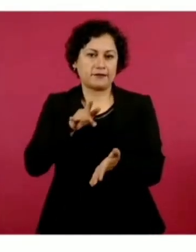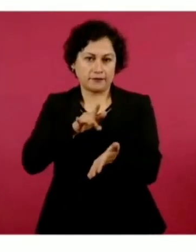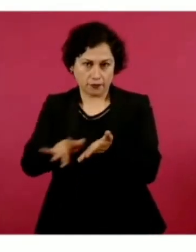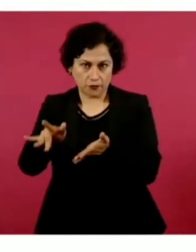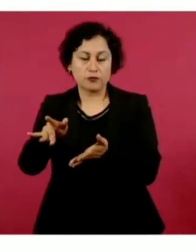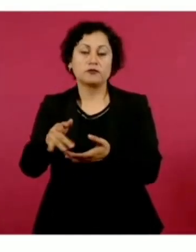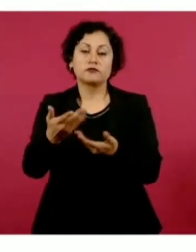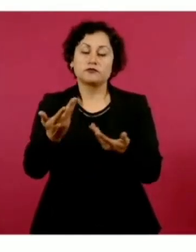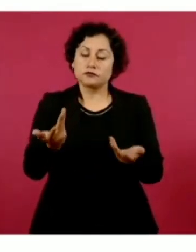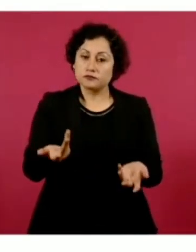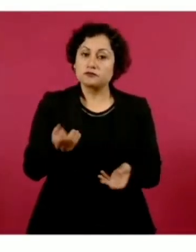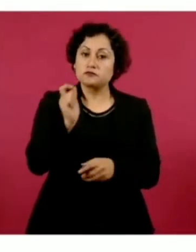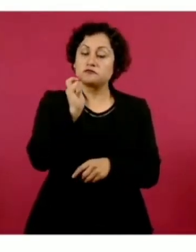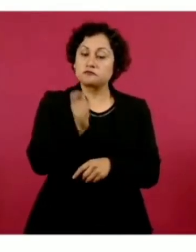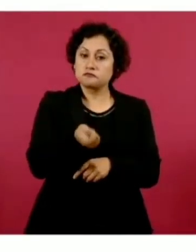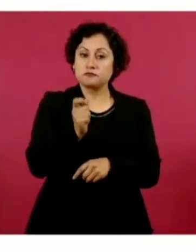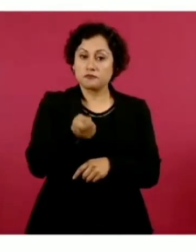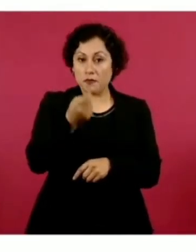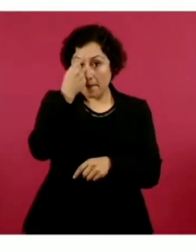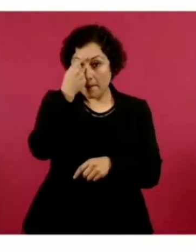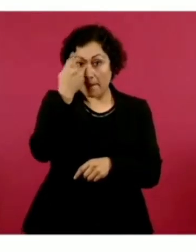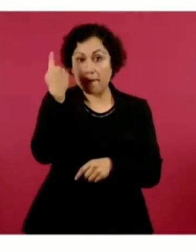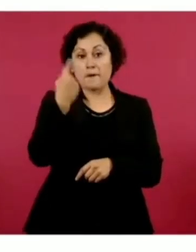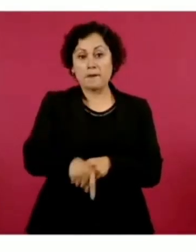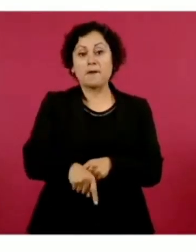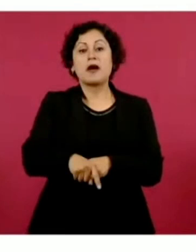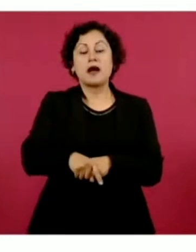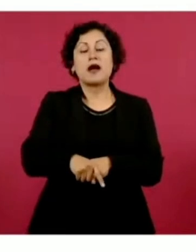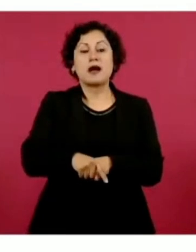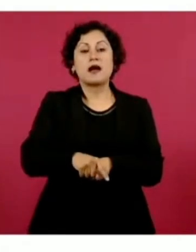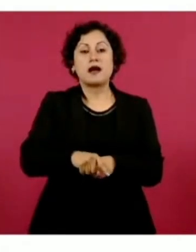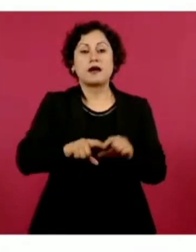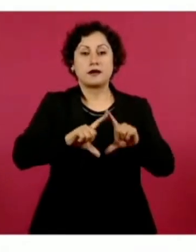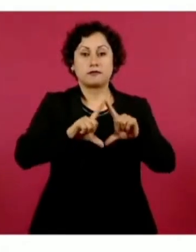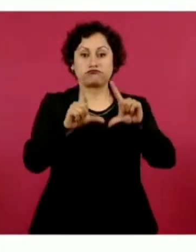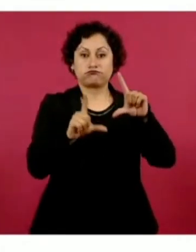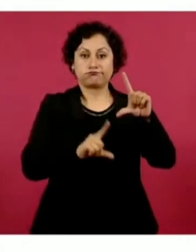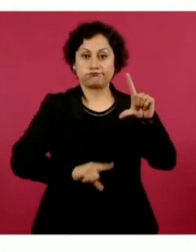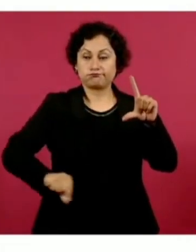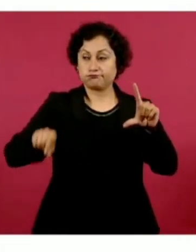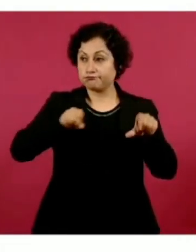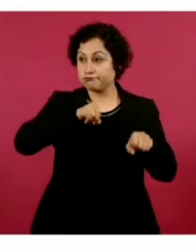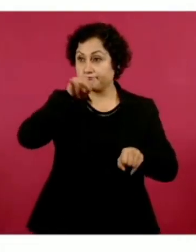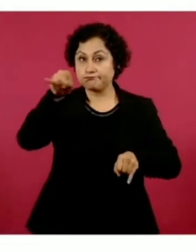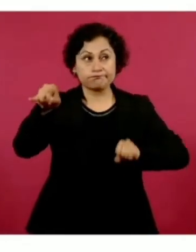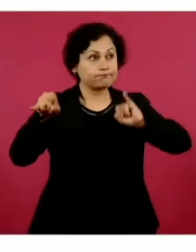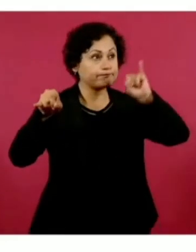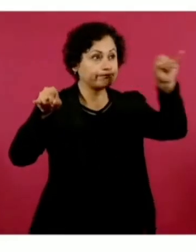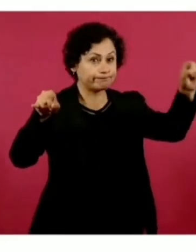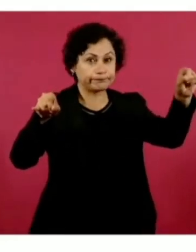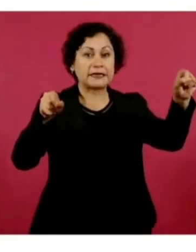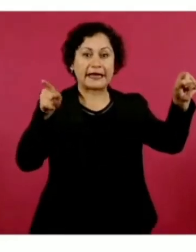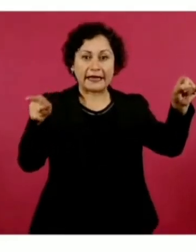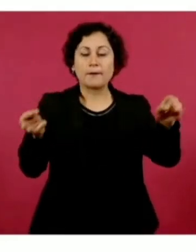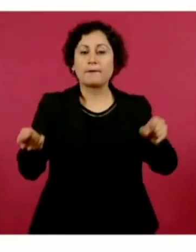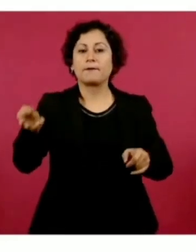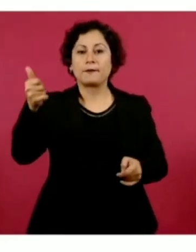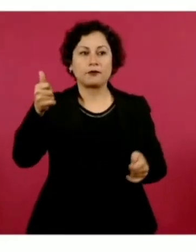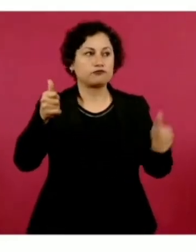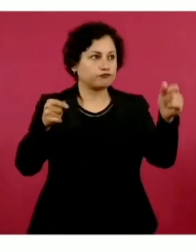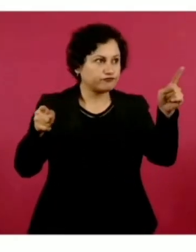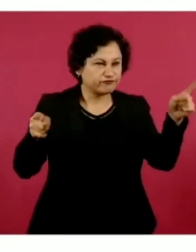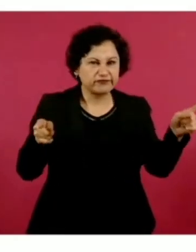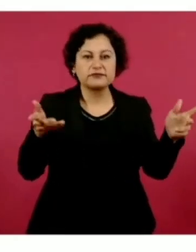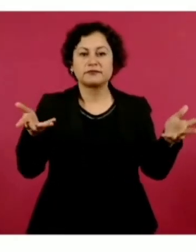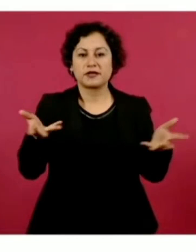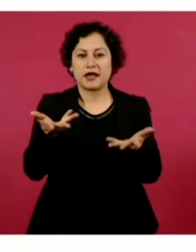lógica de ir de la periferia al centro, es decir, ir a los más lejanos, a los que estaban en lugares más apartados, no